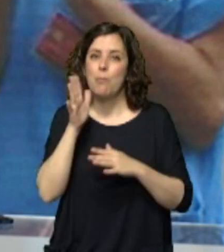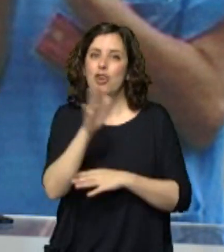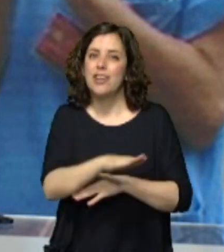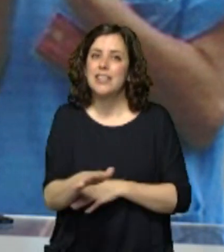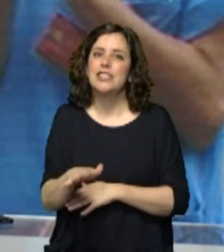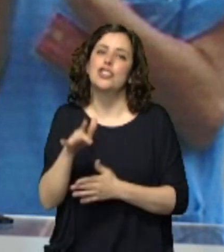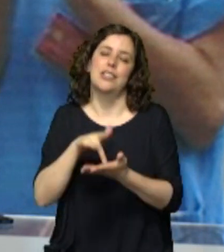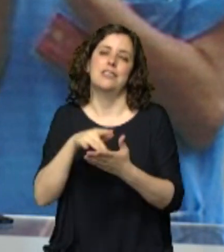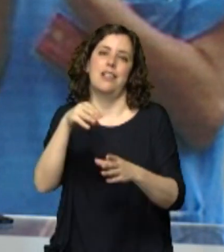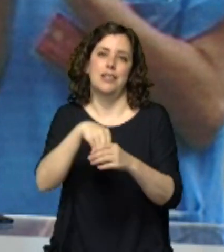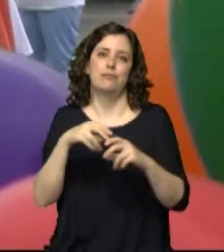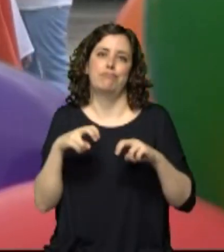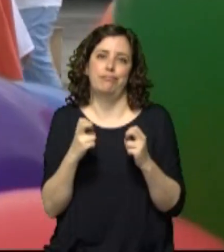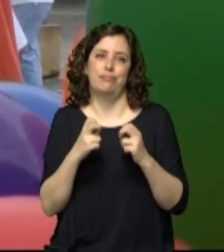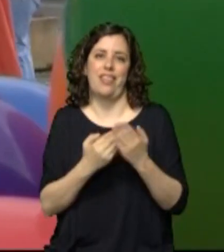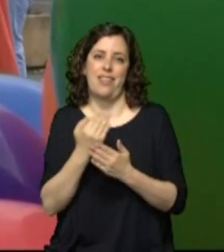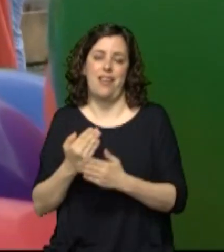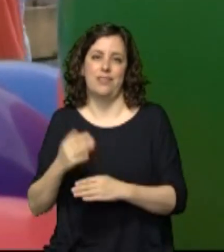permanecen allí estos días.